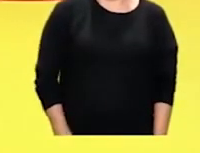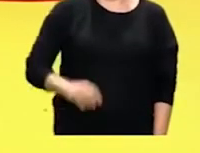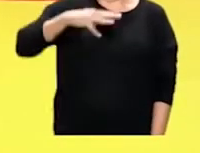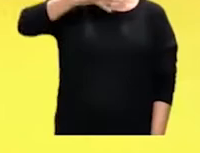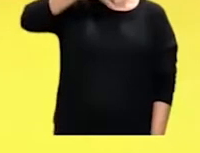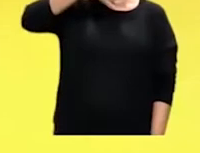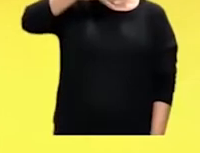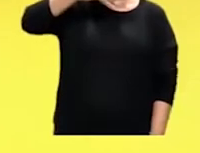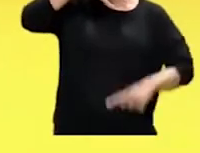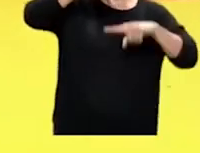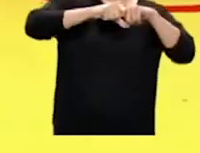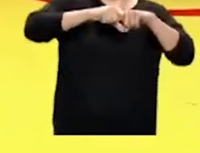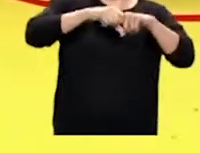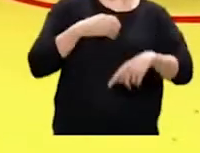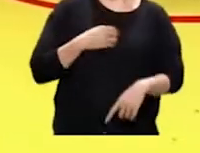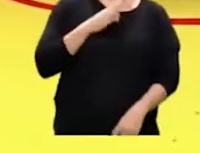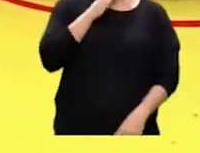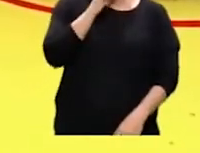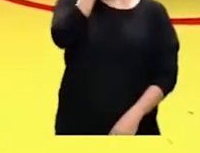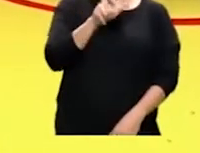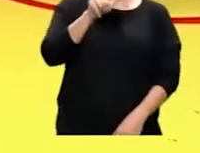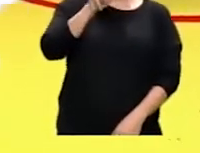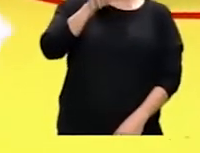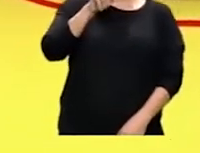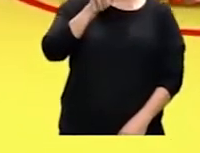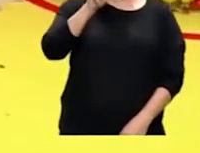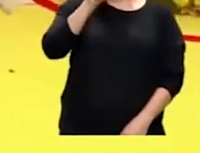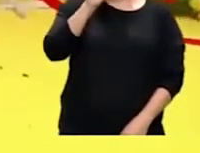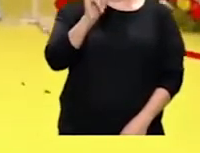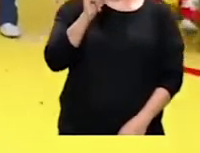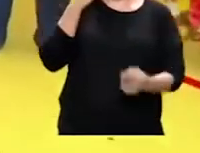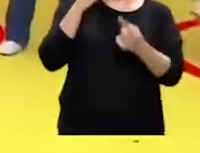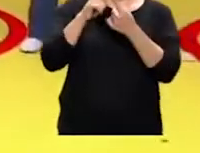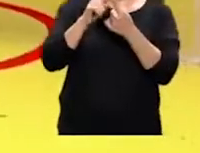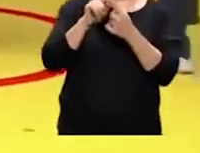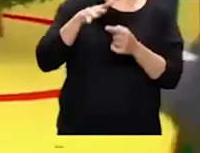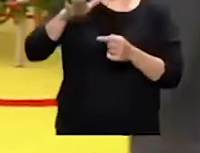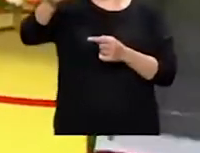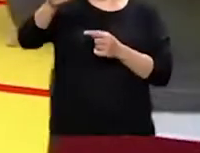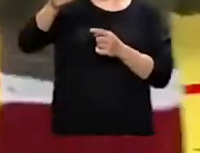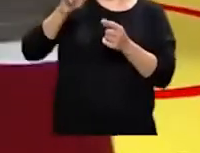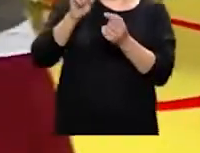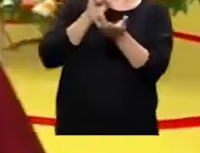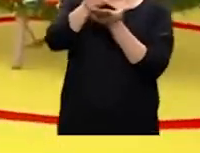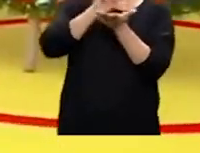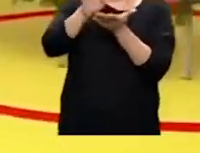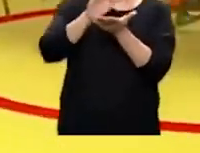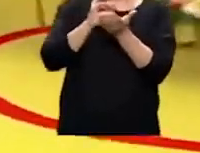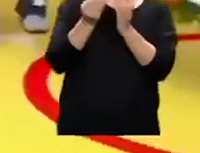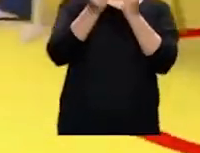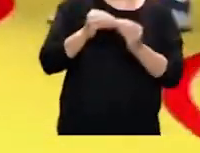Cuarto lugar, Freddy Alirio Ateortúa, Vereda Barro Blanco, número de contrato